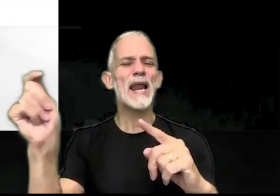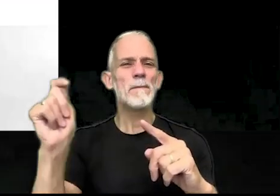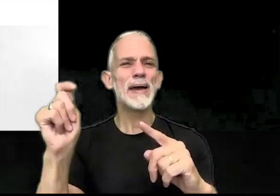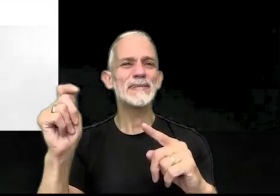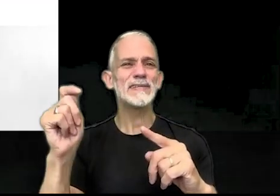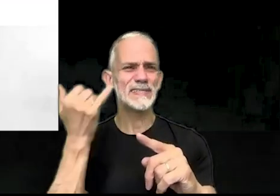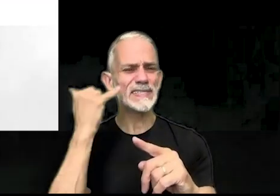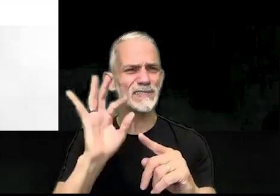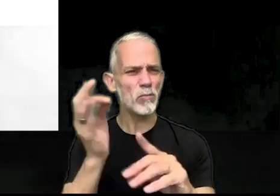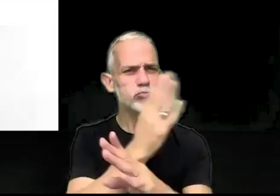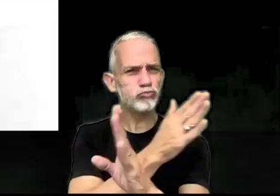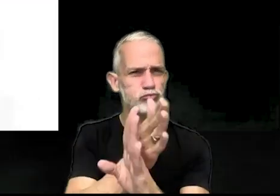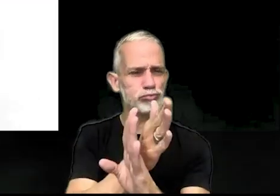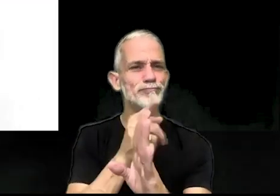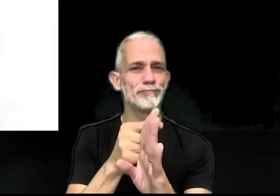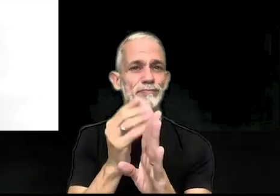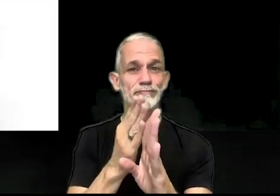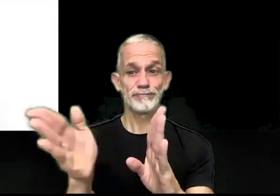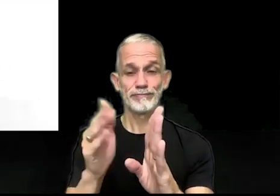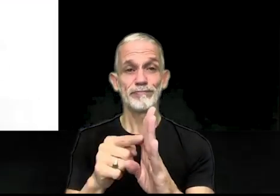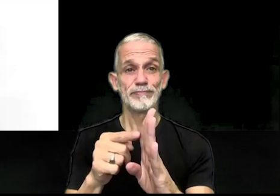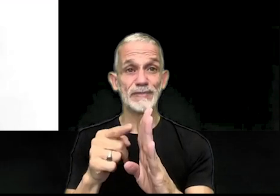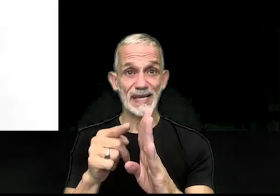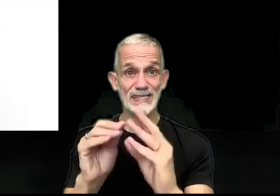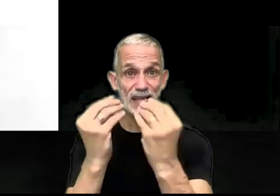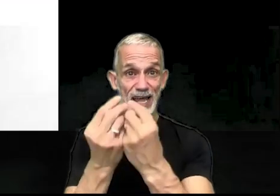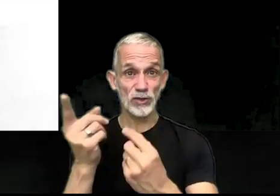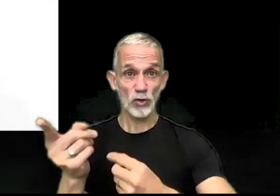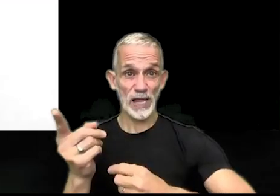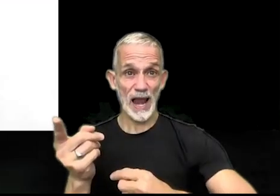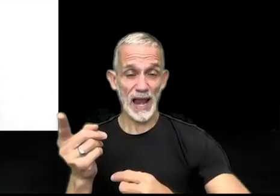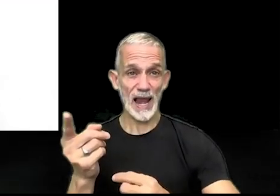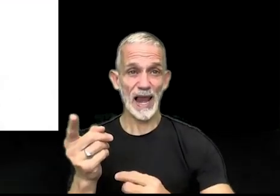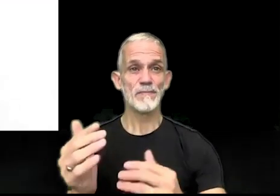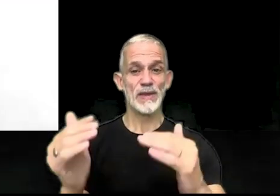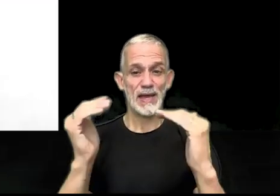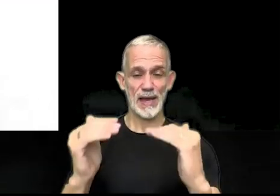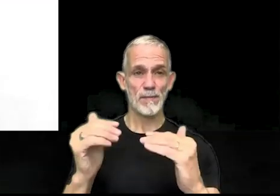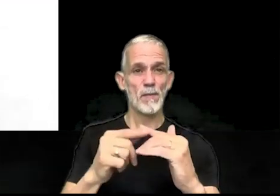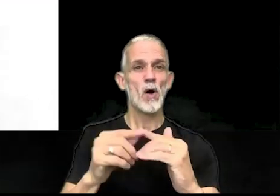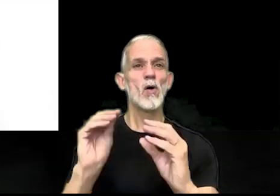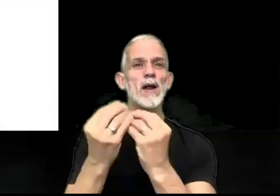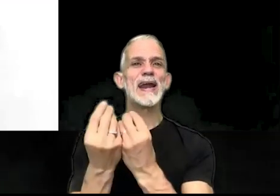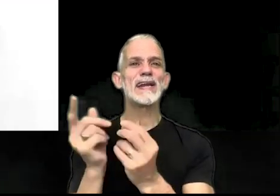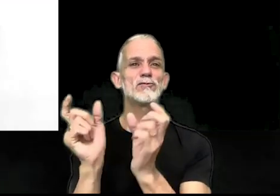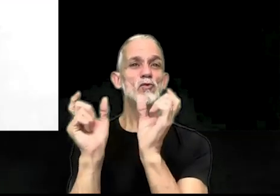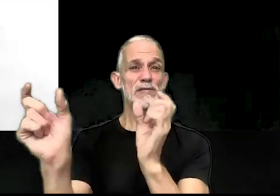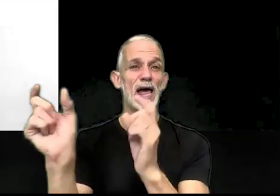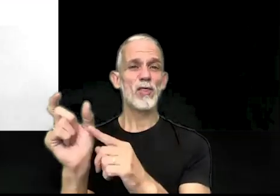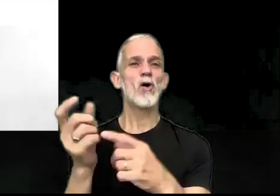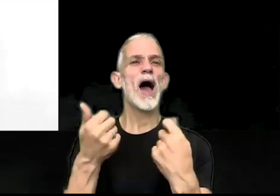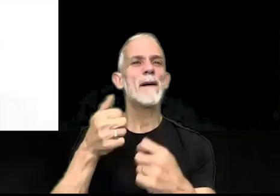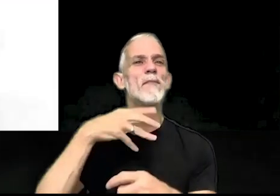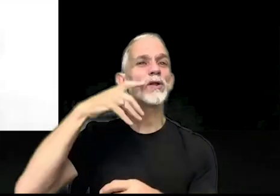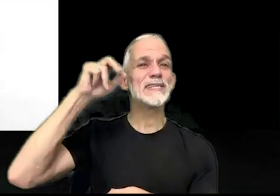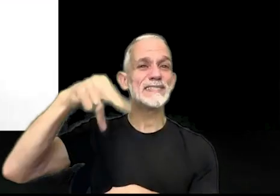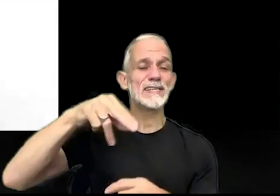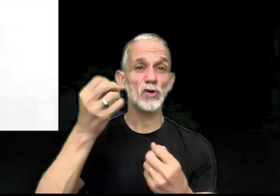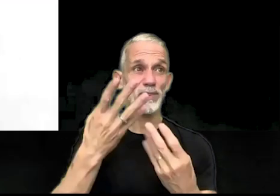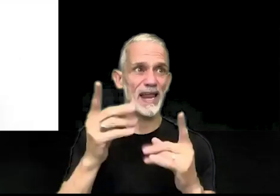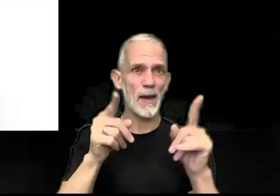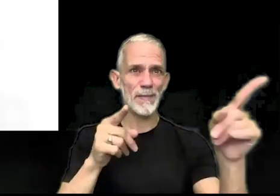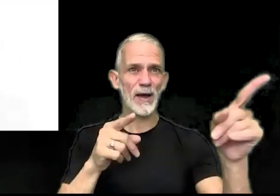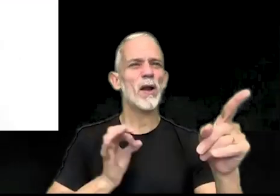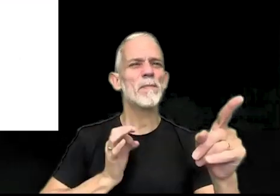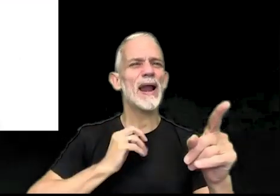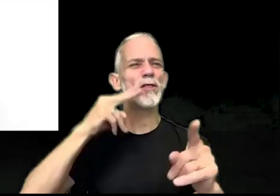vida útil que ya transcurrieron y sobre este cálculo aritmético obtengo la amortización de la mejora